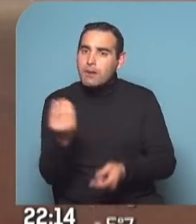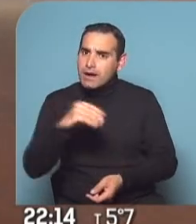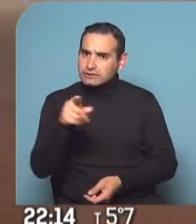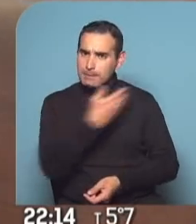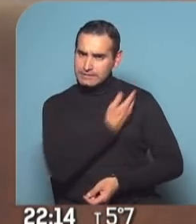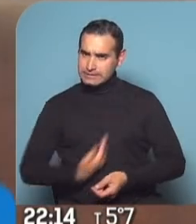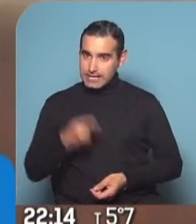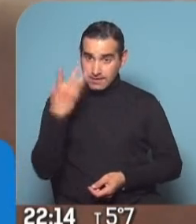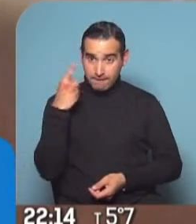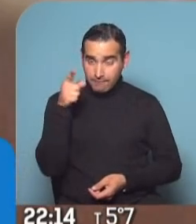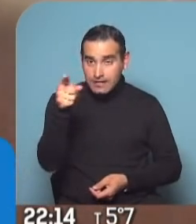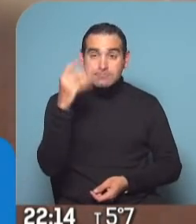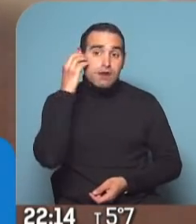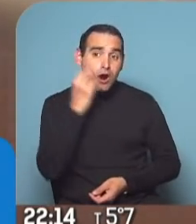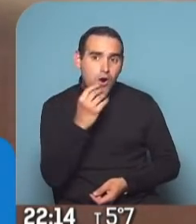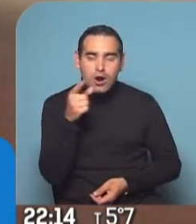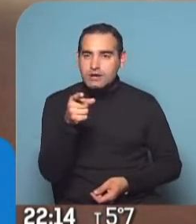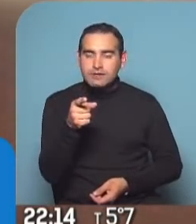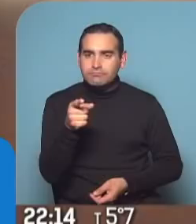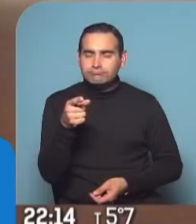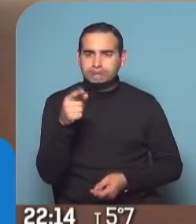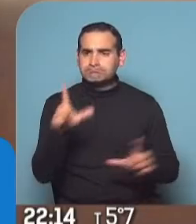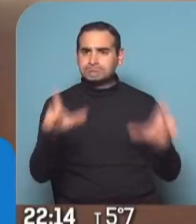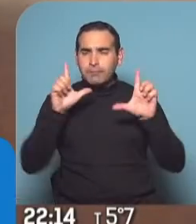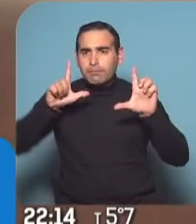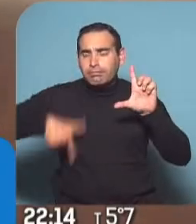con la más baja imagen,